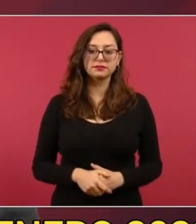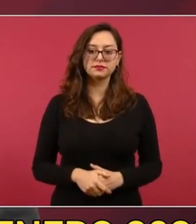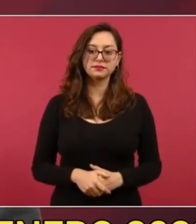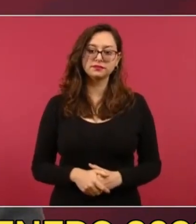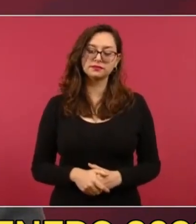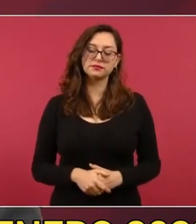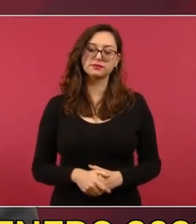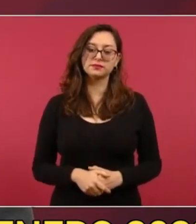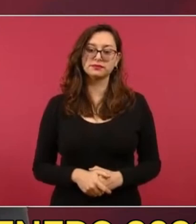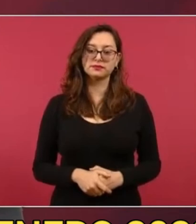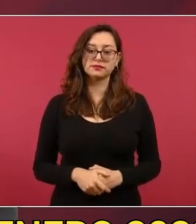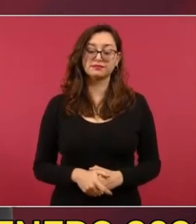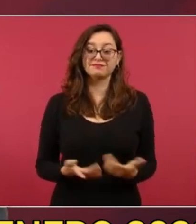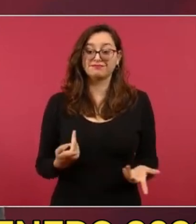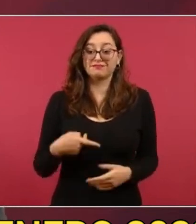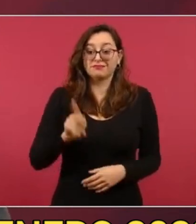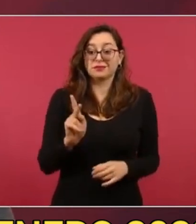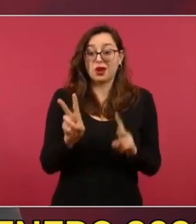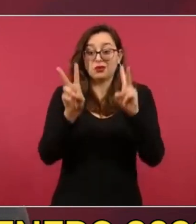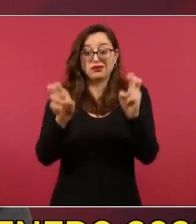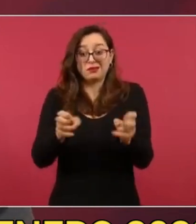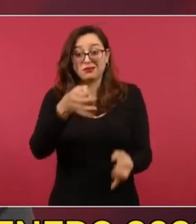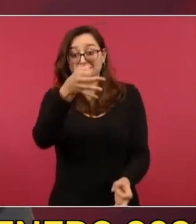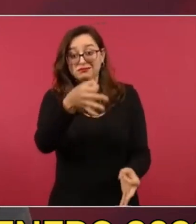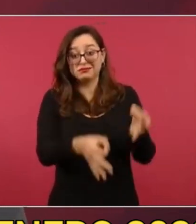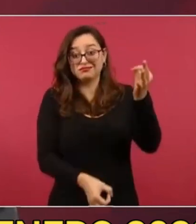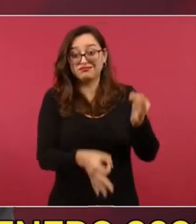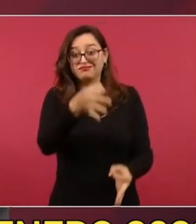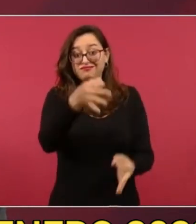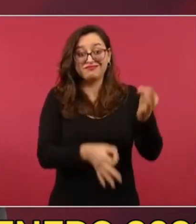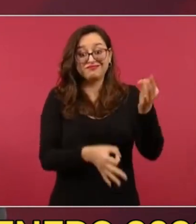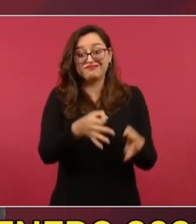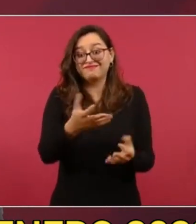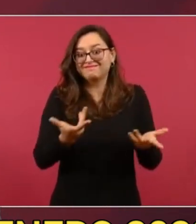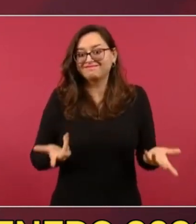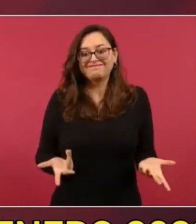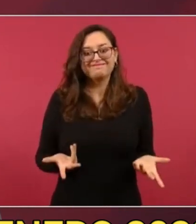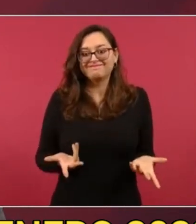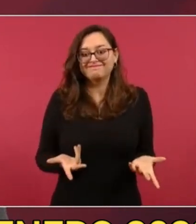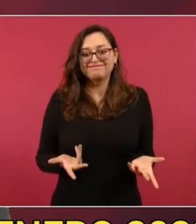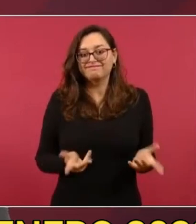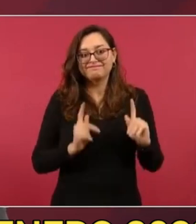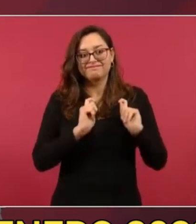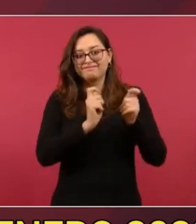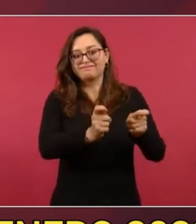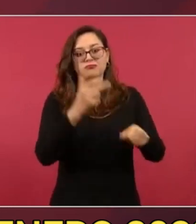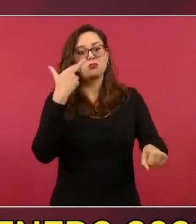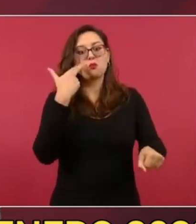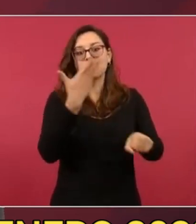y corresponde pues a las autoridades, a la Fiscalía General, hacer la